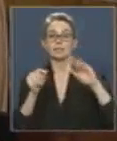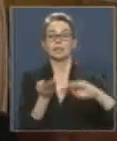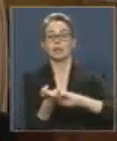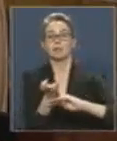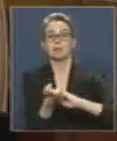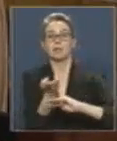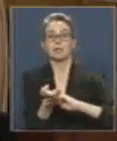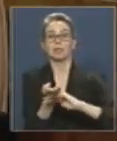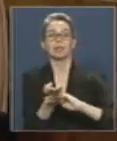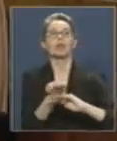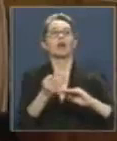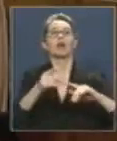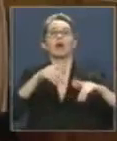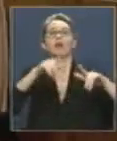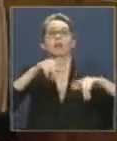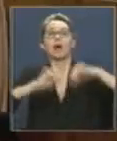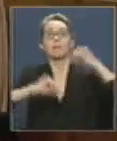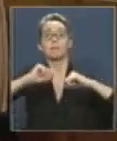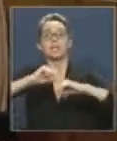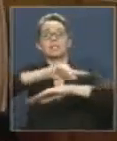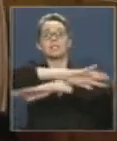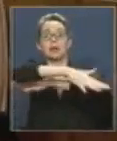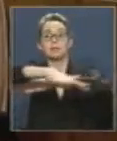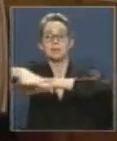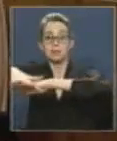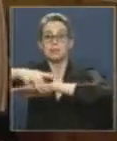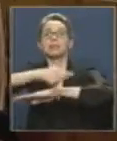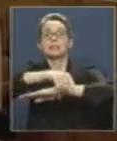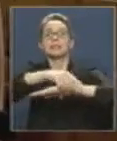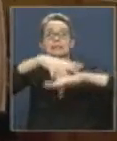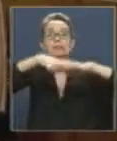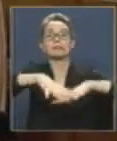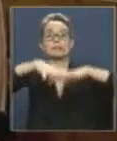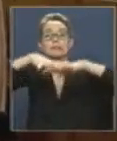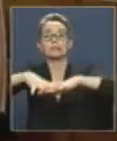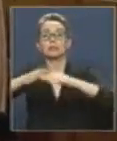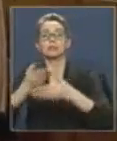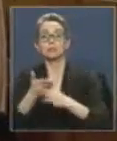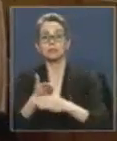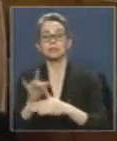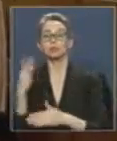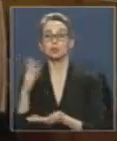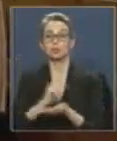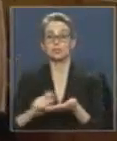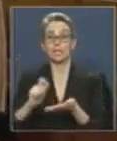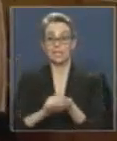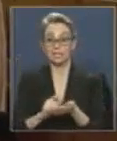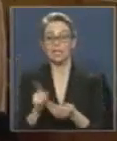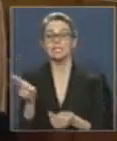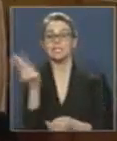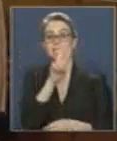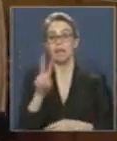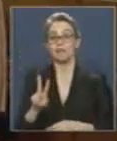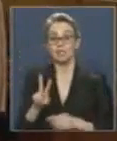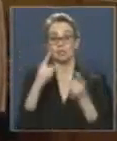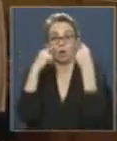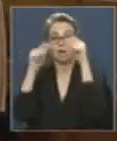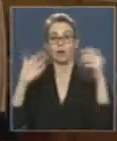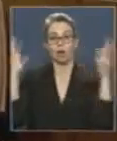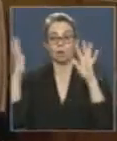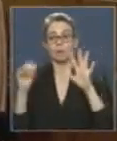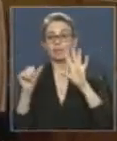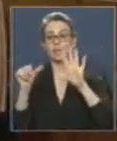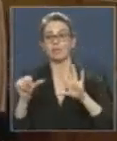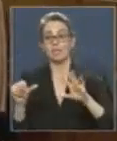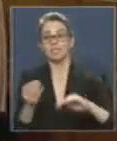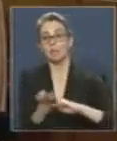solicitudes acuícolas para la provincia de Concepción y Arauco en la Subsecretaría de Pesca. Y en el Servicio de Evaluación Ambiental se registran